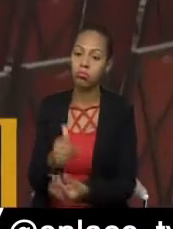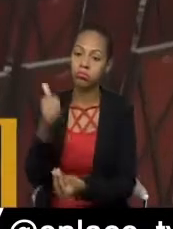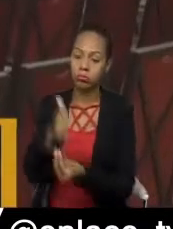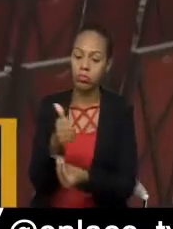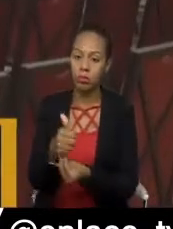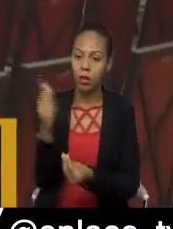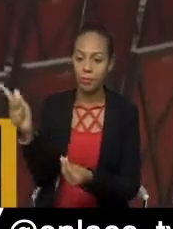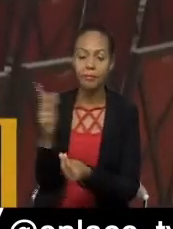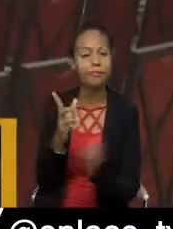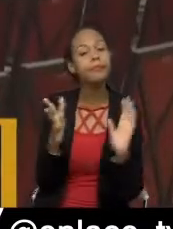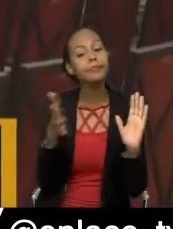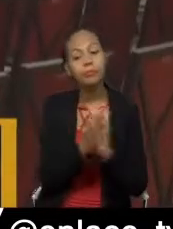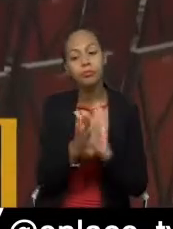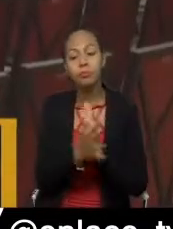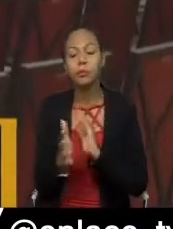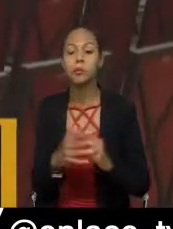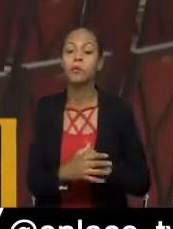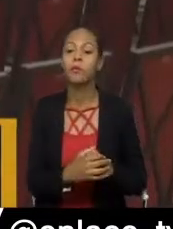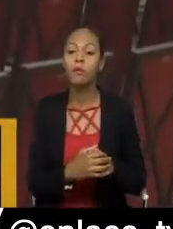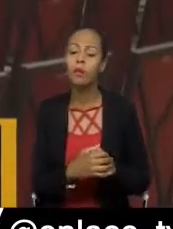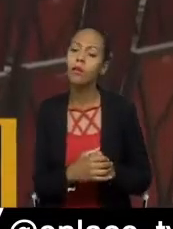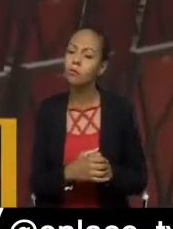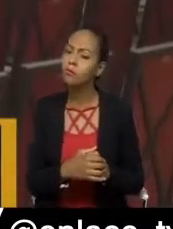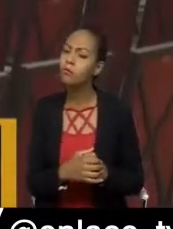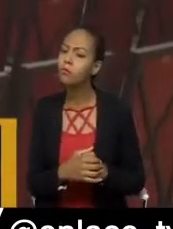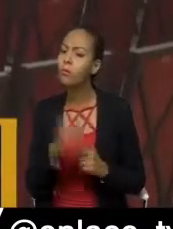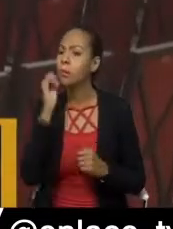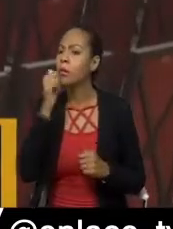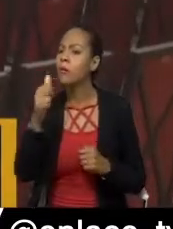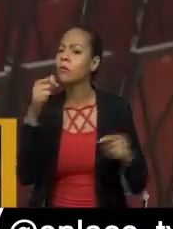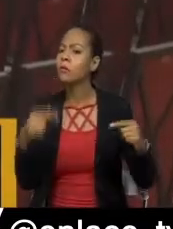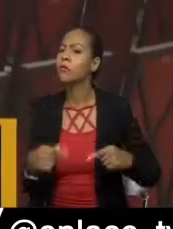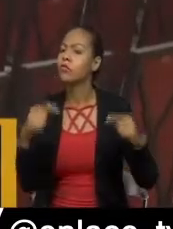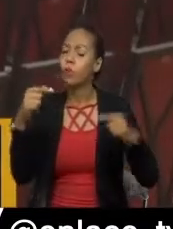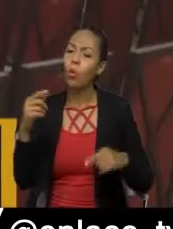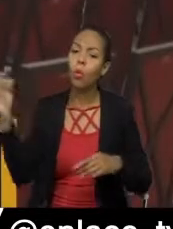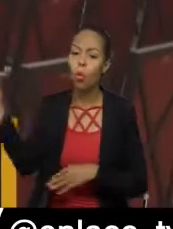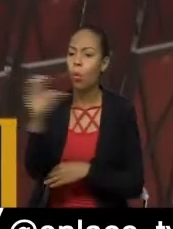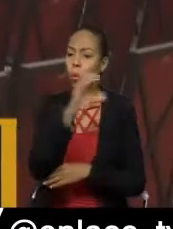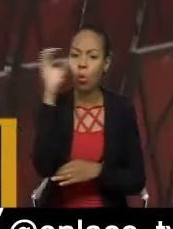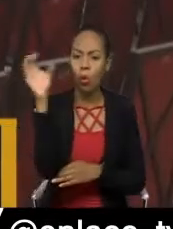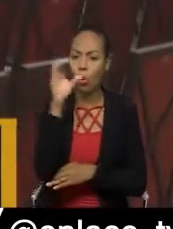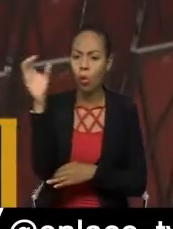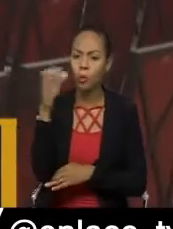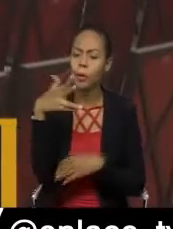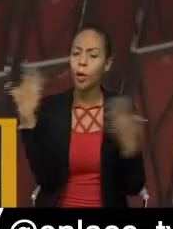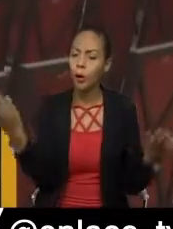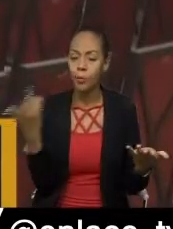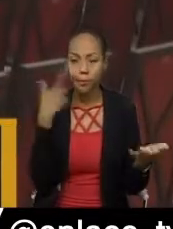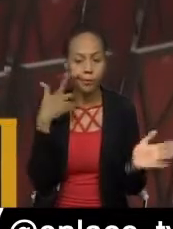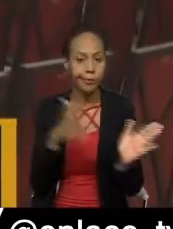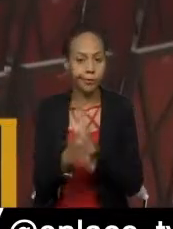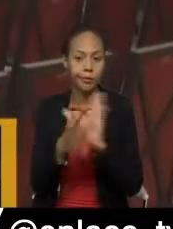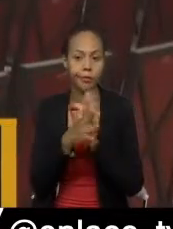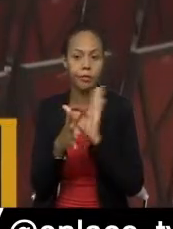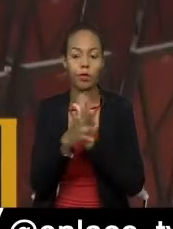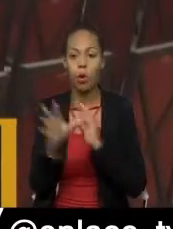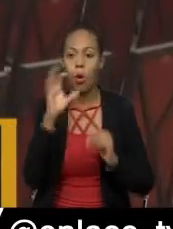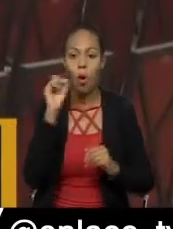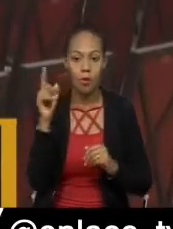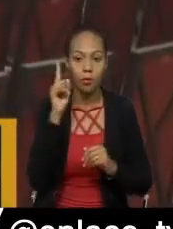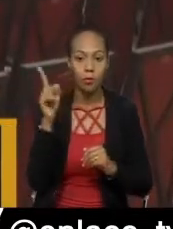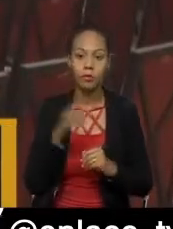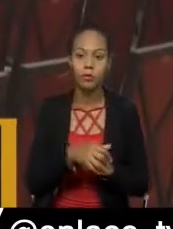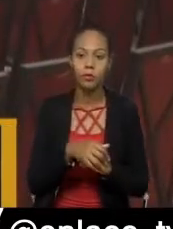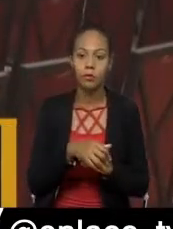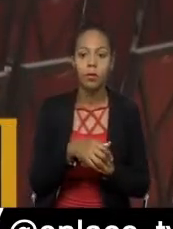compromiso. En esta oportunidad, el cual enfrentará mañana nuestra Selección Colombia frente a Paraguay. Se ha referido el entrenador argentino